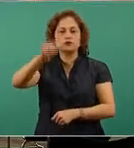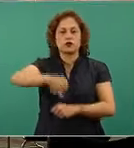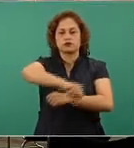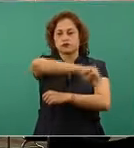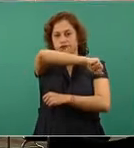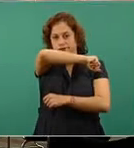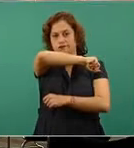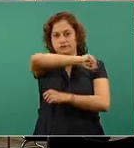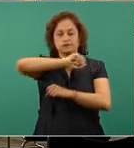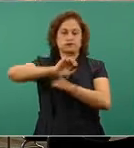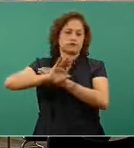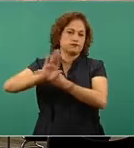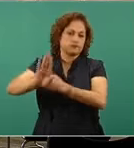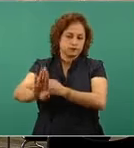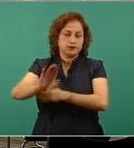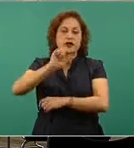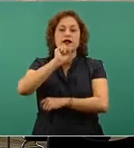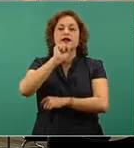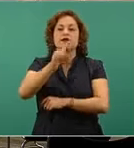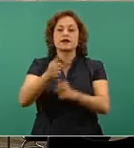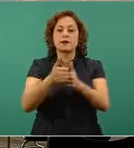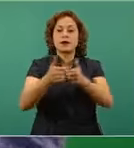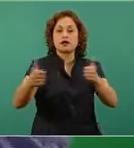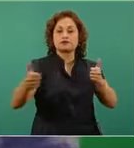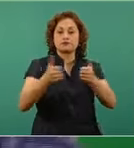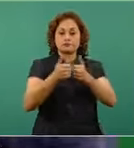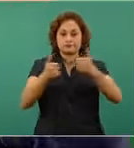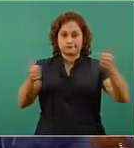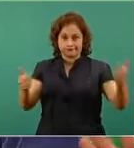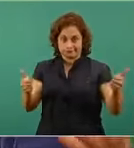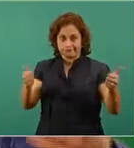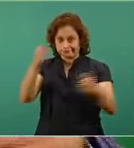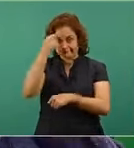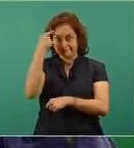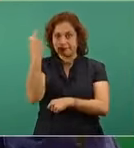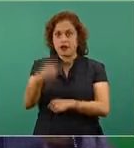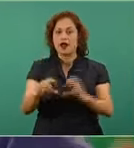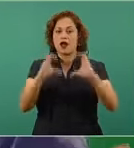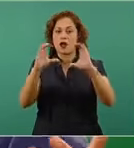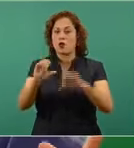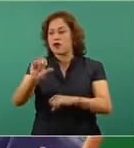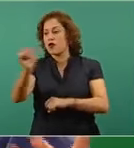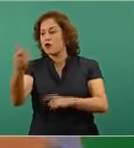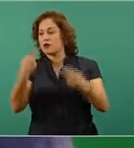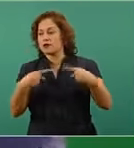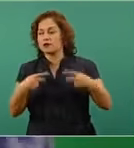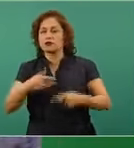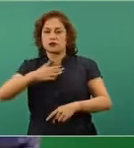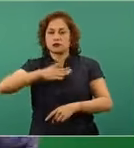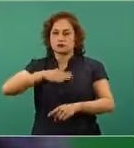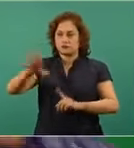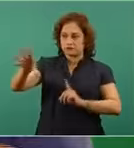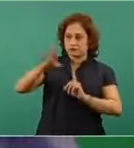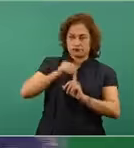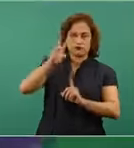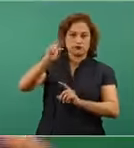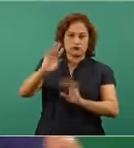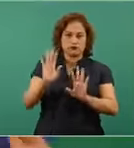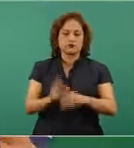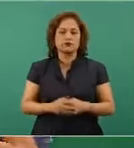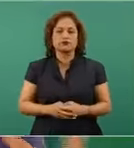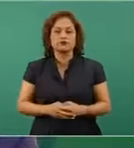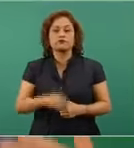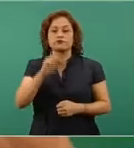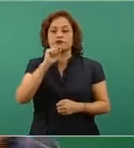para el doble propósito de evitar ser contagiados o transmitir el virus hacia otras personas. Y la sana distancia